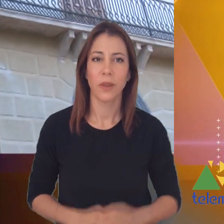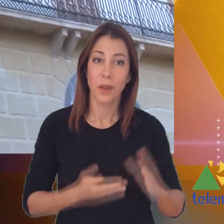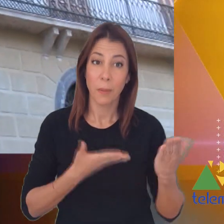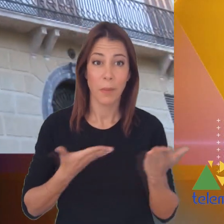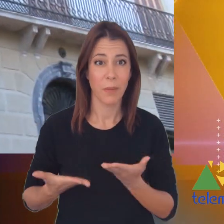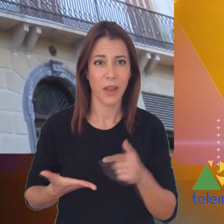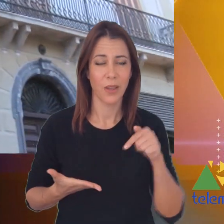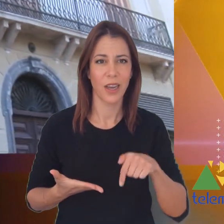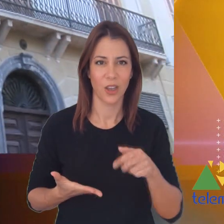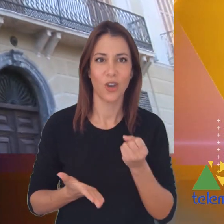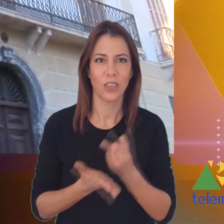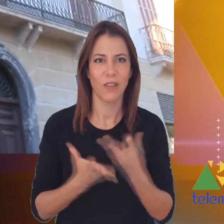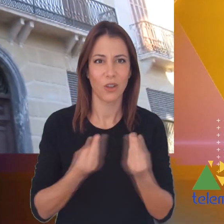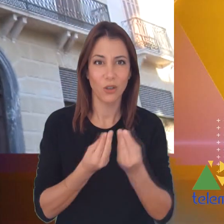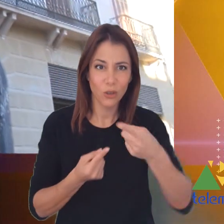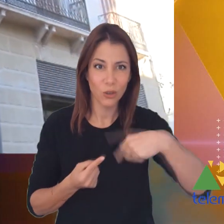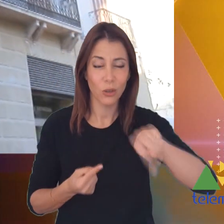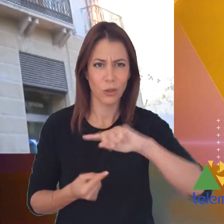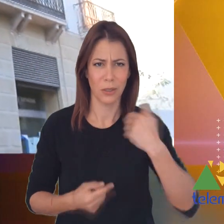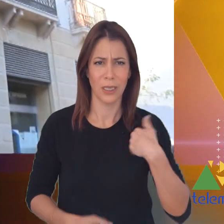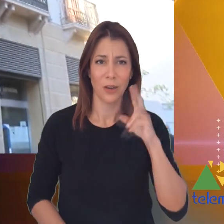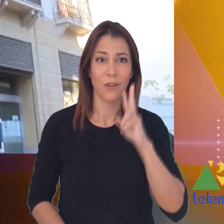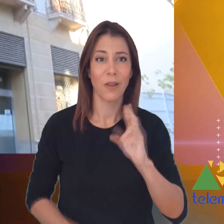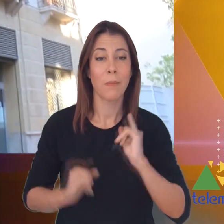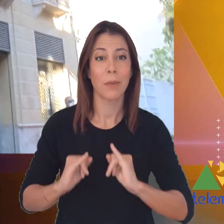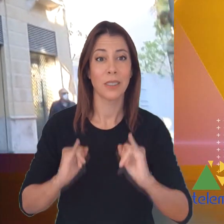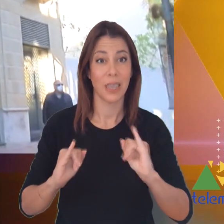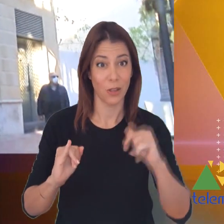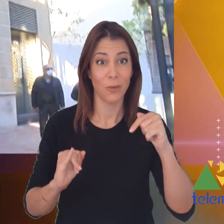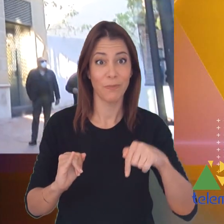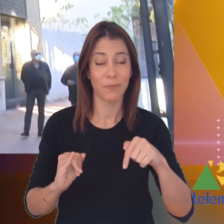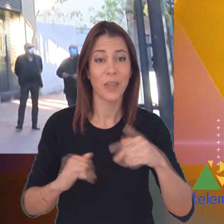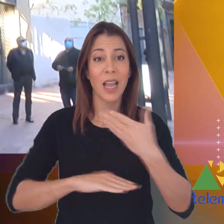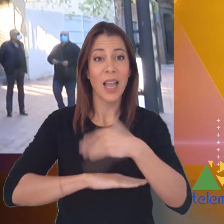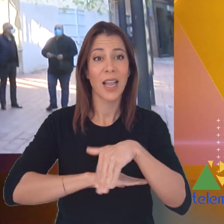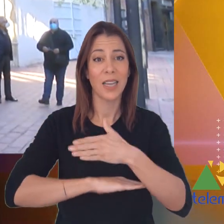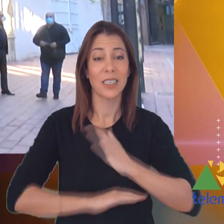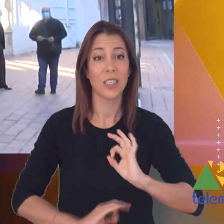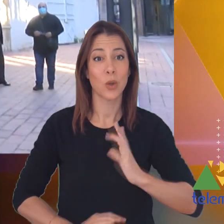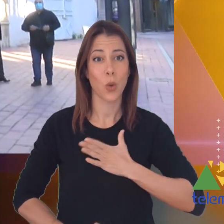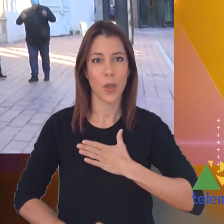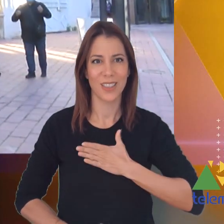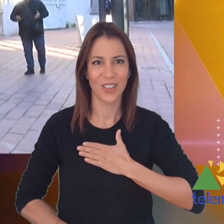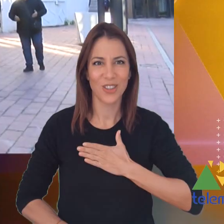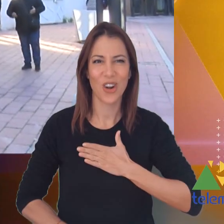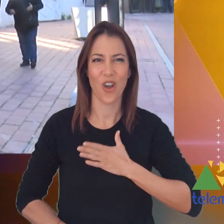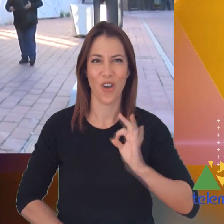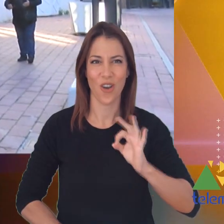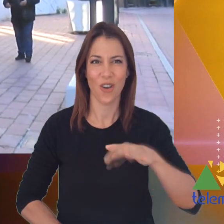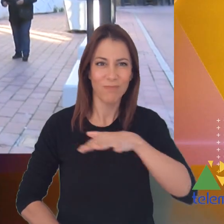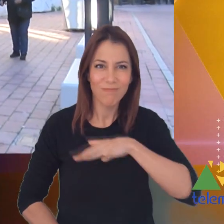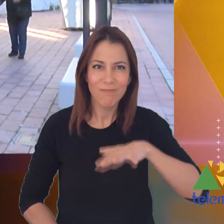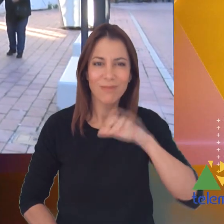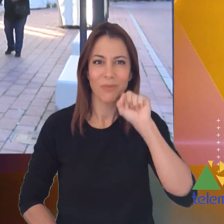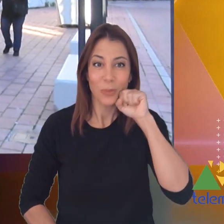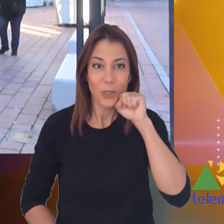Bienvenidos, un día más, ya estamos con todos ustedes, ya nos ven paseando una vez más por las calles de nuestro municipio. Qué ganas teníamos de